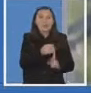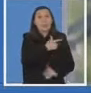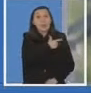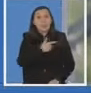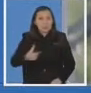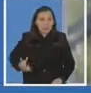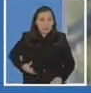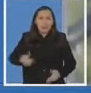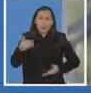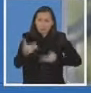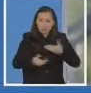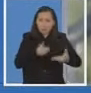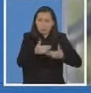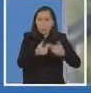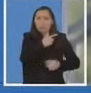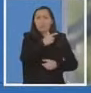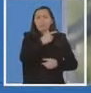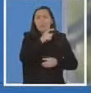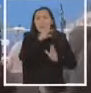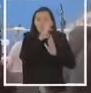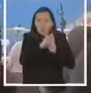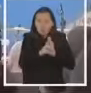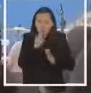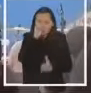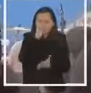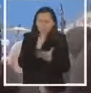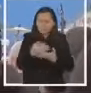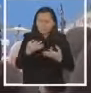empujar este proyecto tan decididamente.